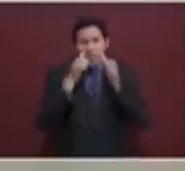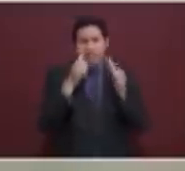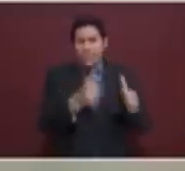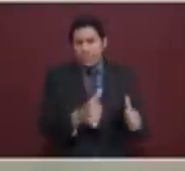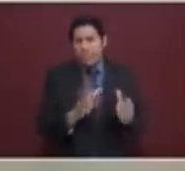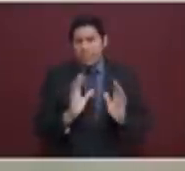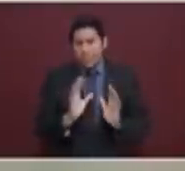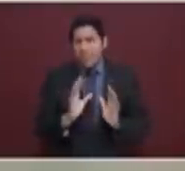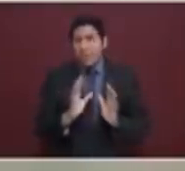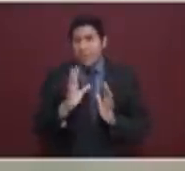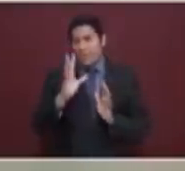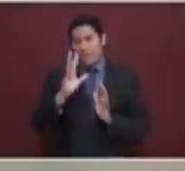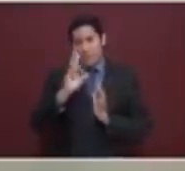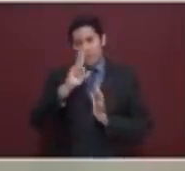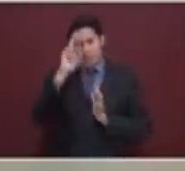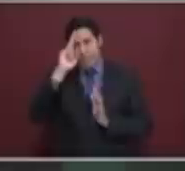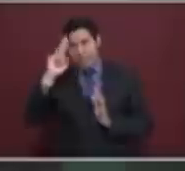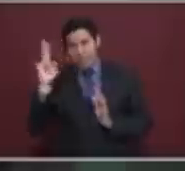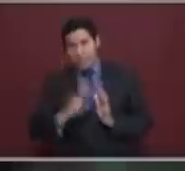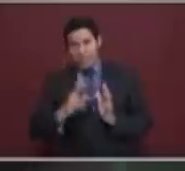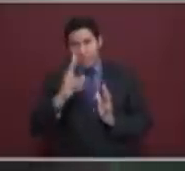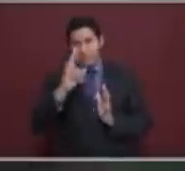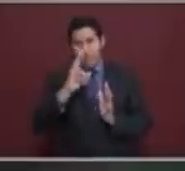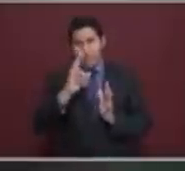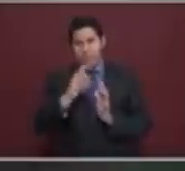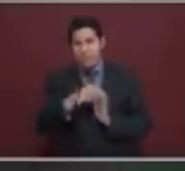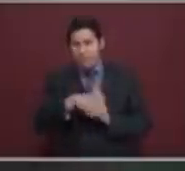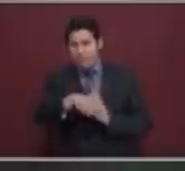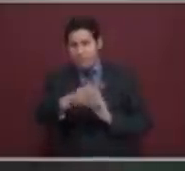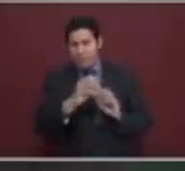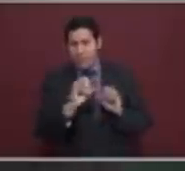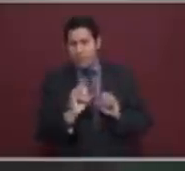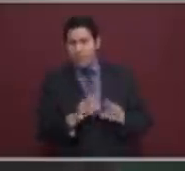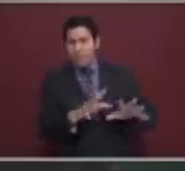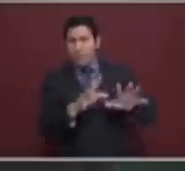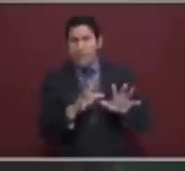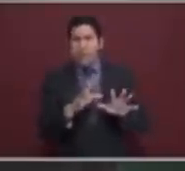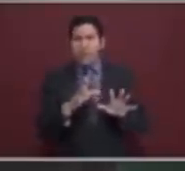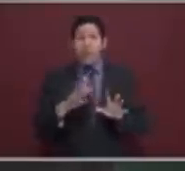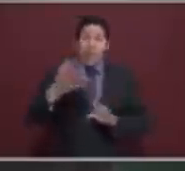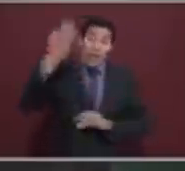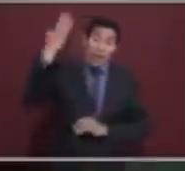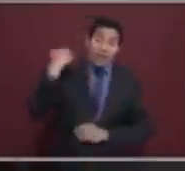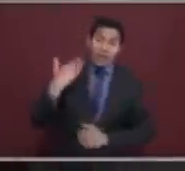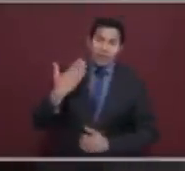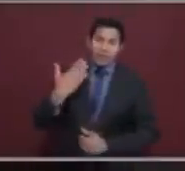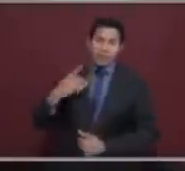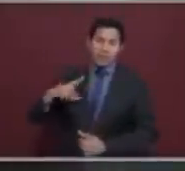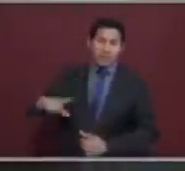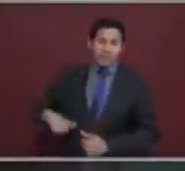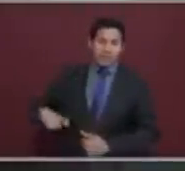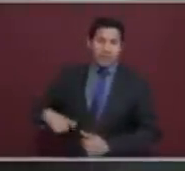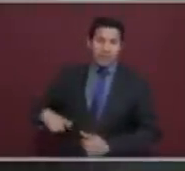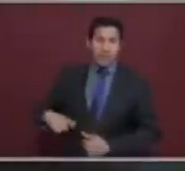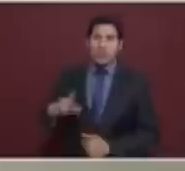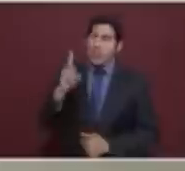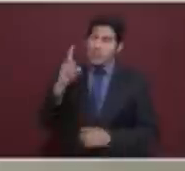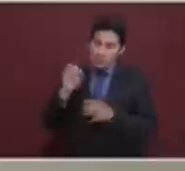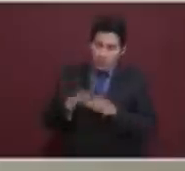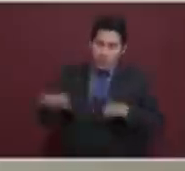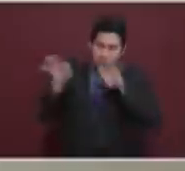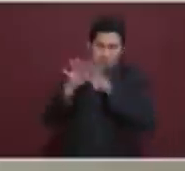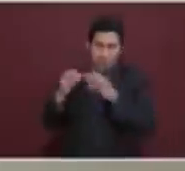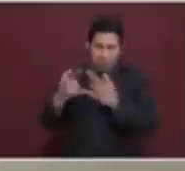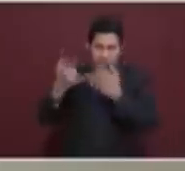al extremo de qué en el gobierno pasado que si no tenemos estos antecedentes